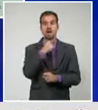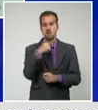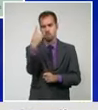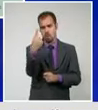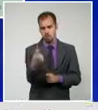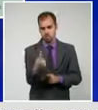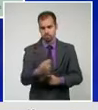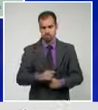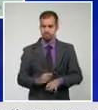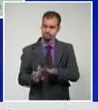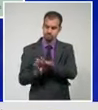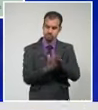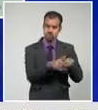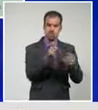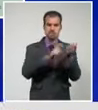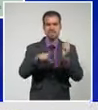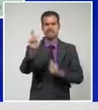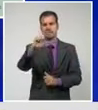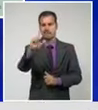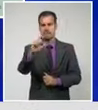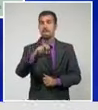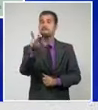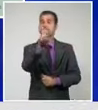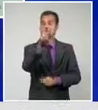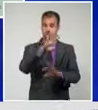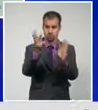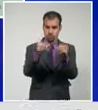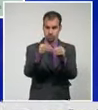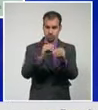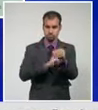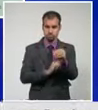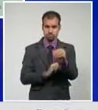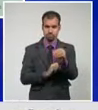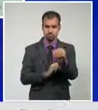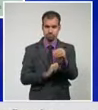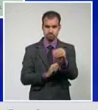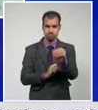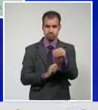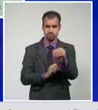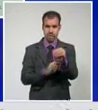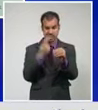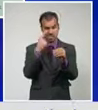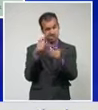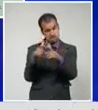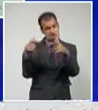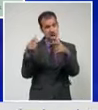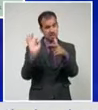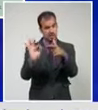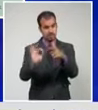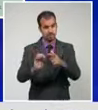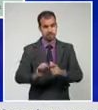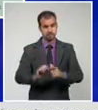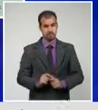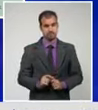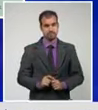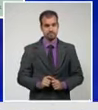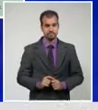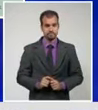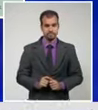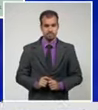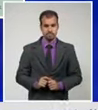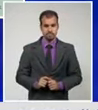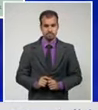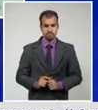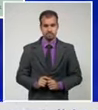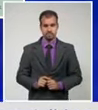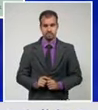Camagüey, 22 casos, 4 más que la jornada anterior, aunque la cifra no